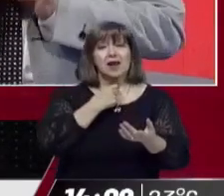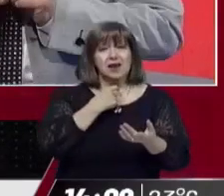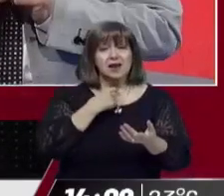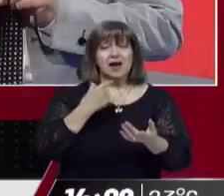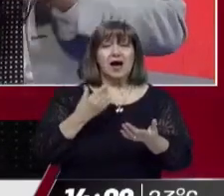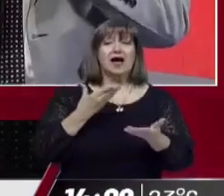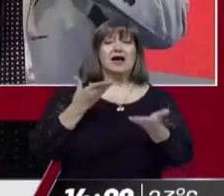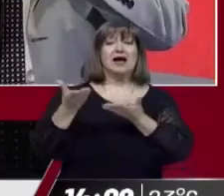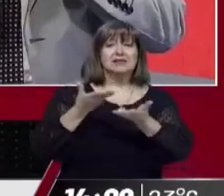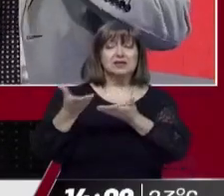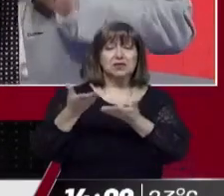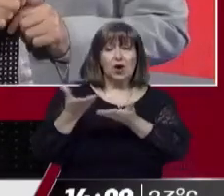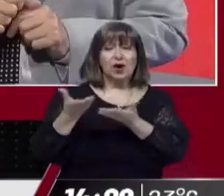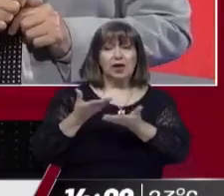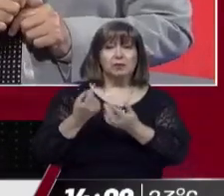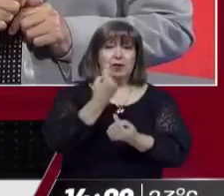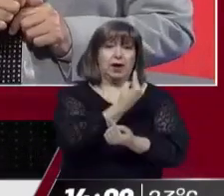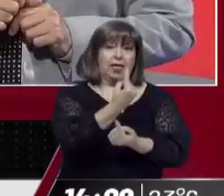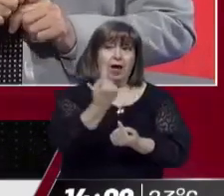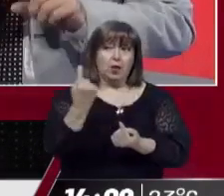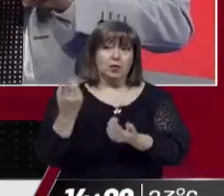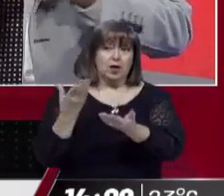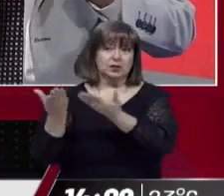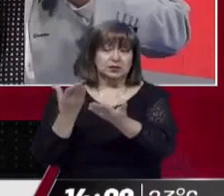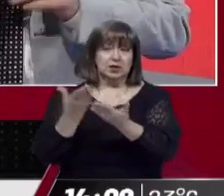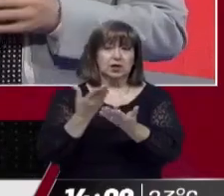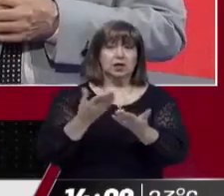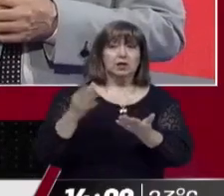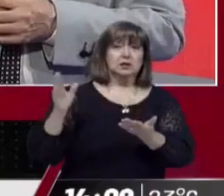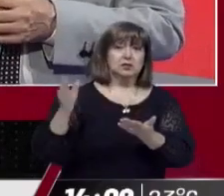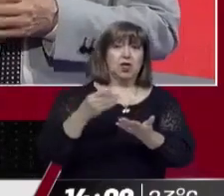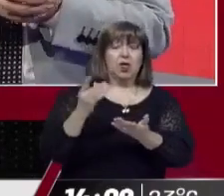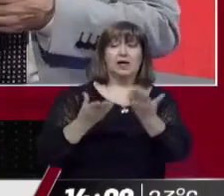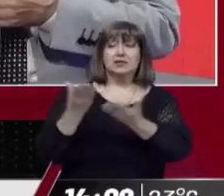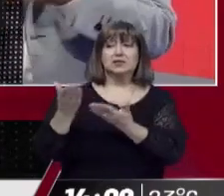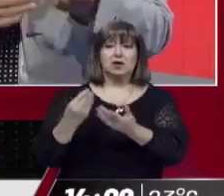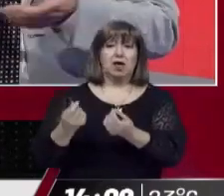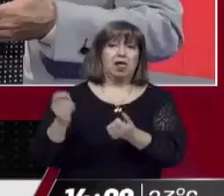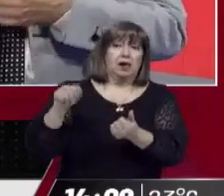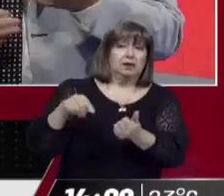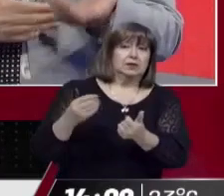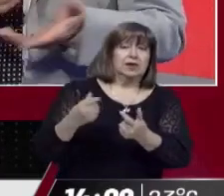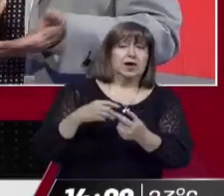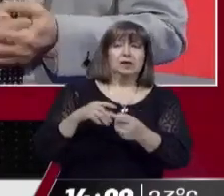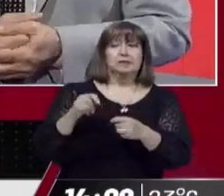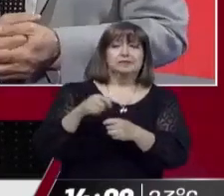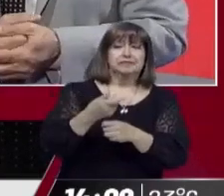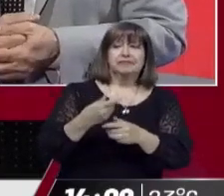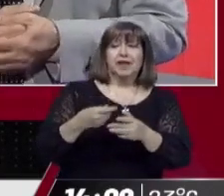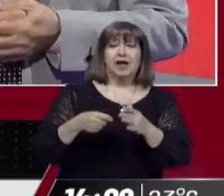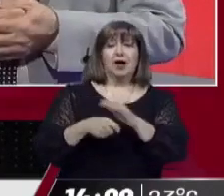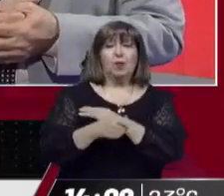de asesores per cápita y no todos son idóneos. Saben también que hay acomodos, que hay...